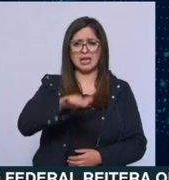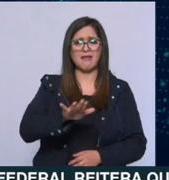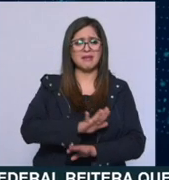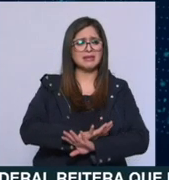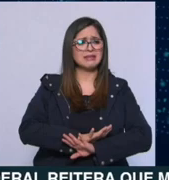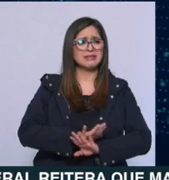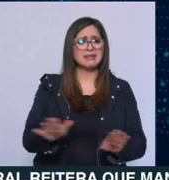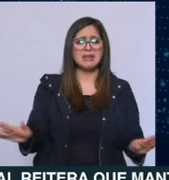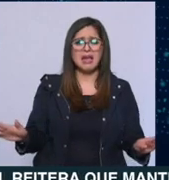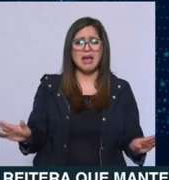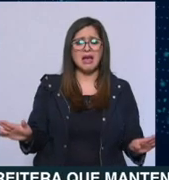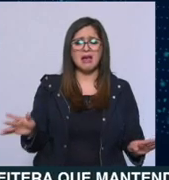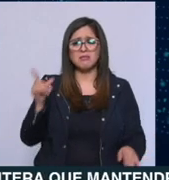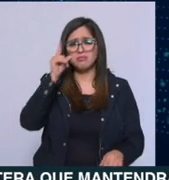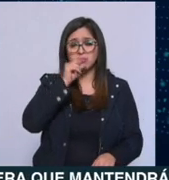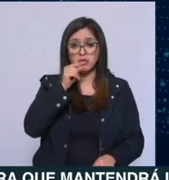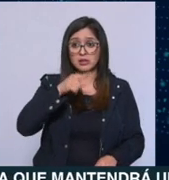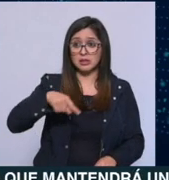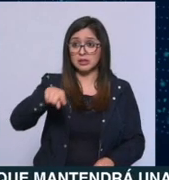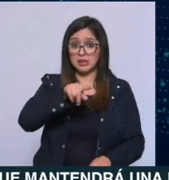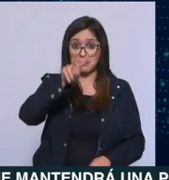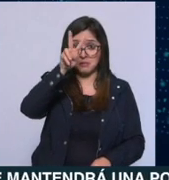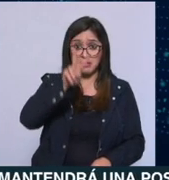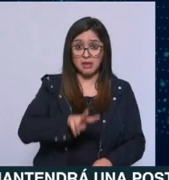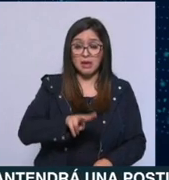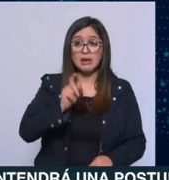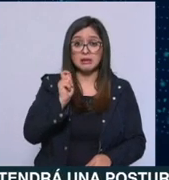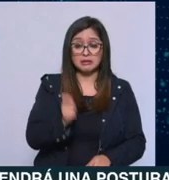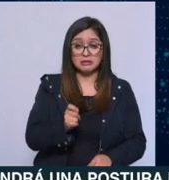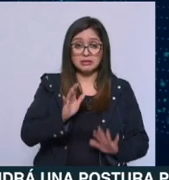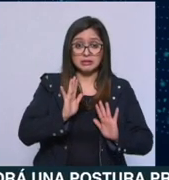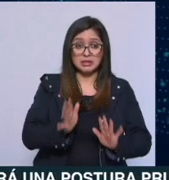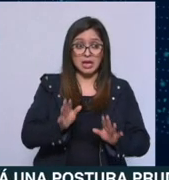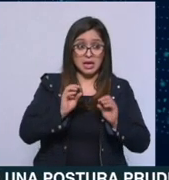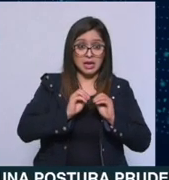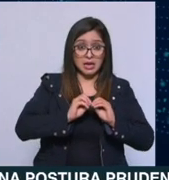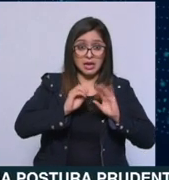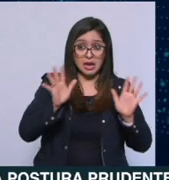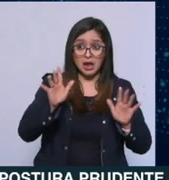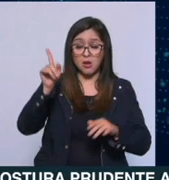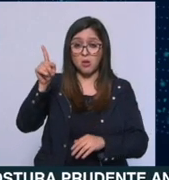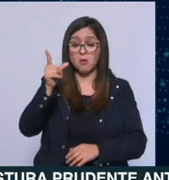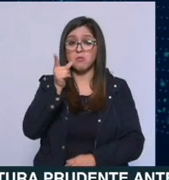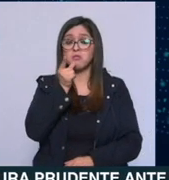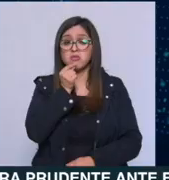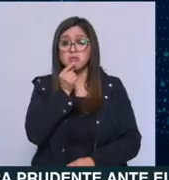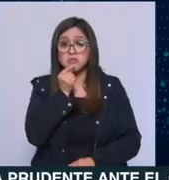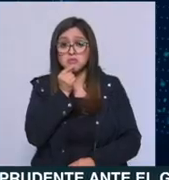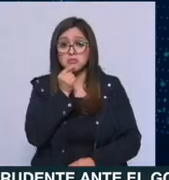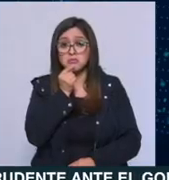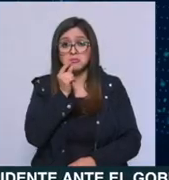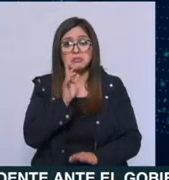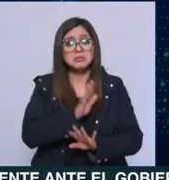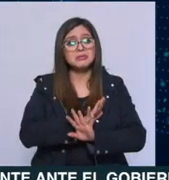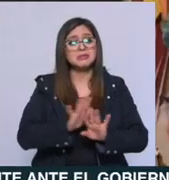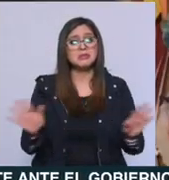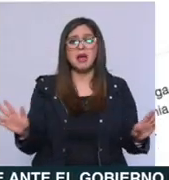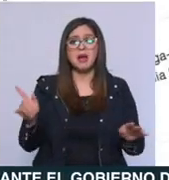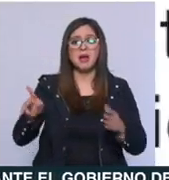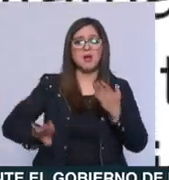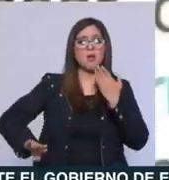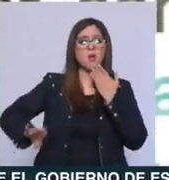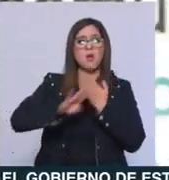aunque se supiera la verdad, se aclarara incluso penalmente, ya me hicieron